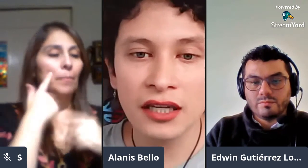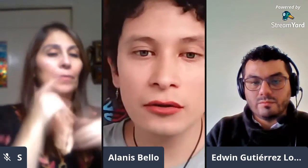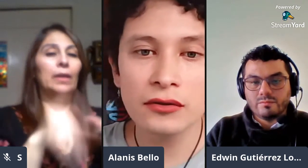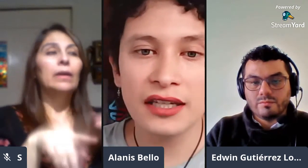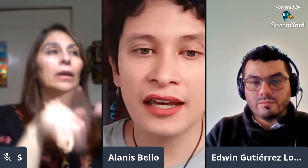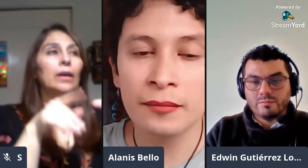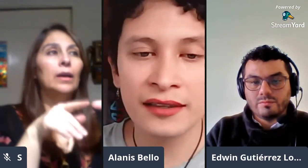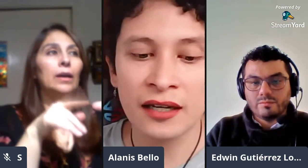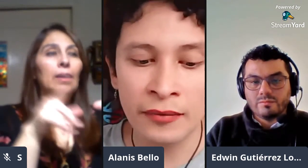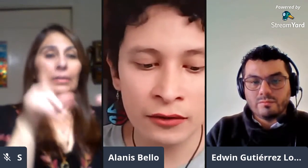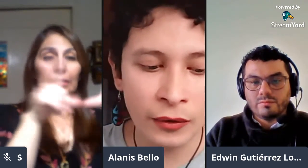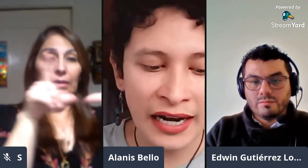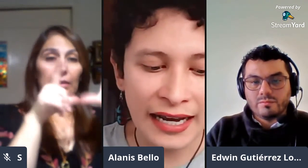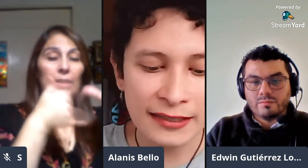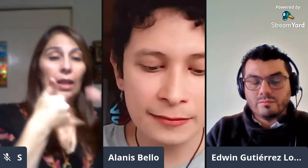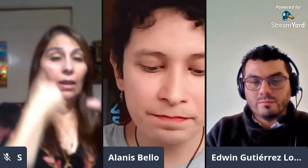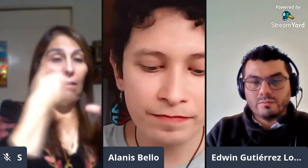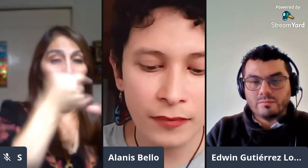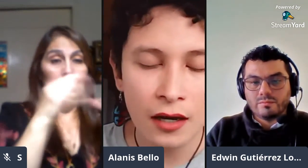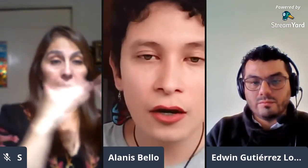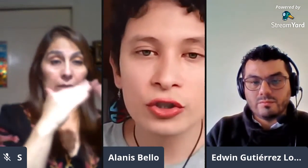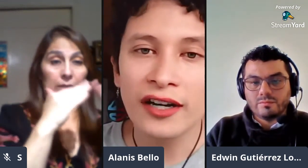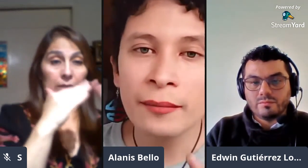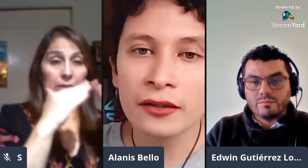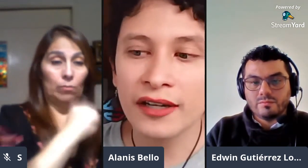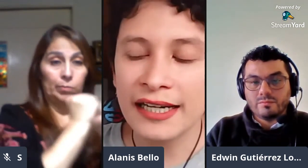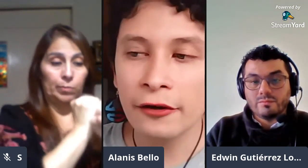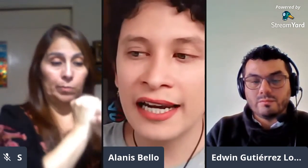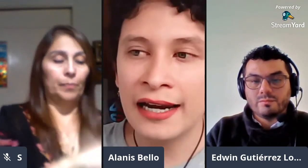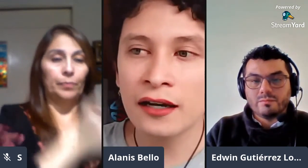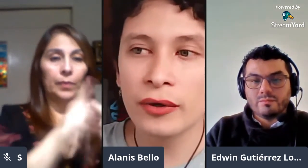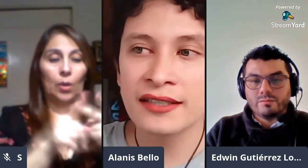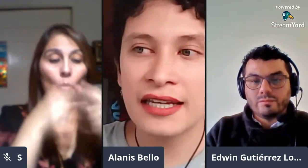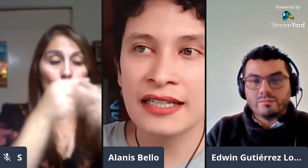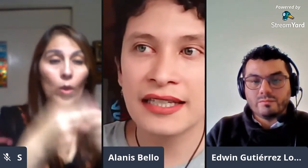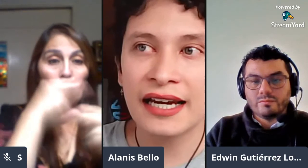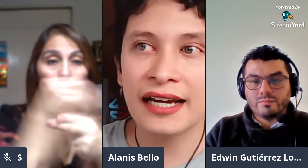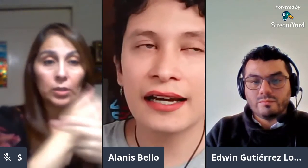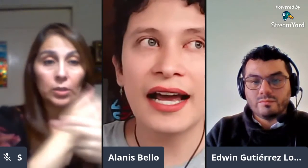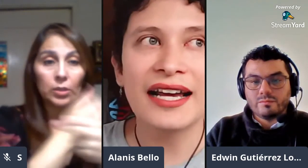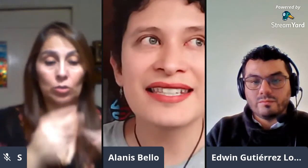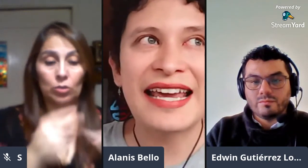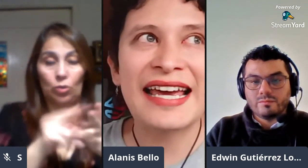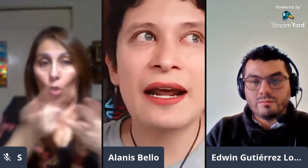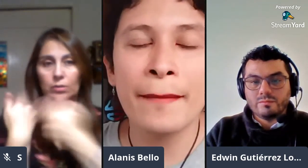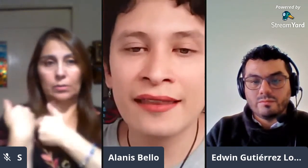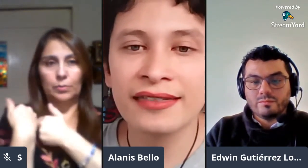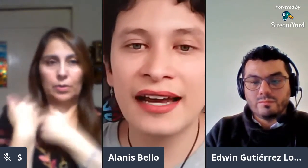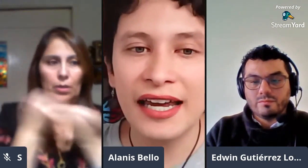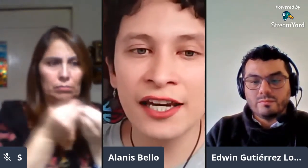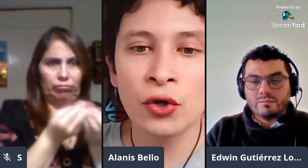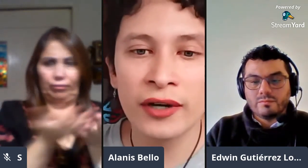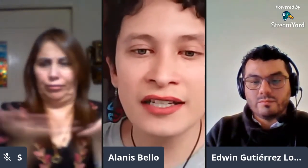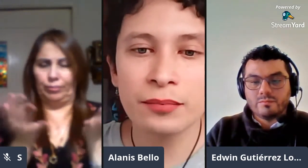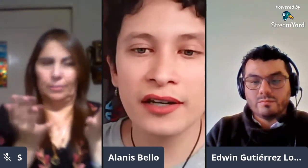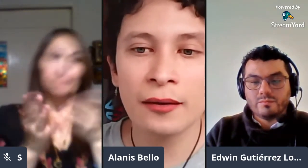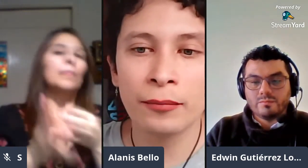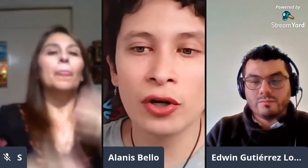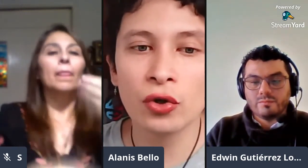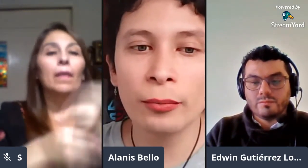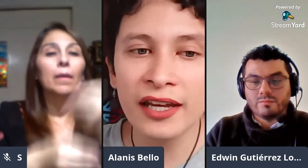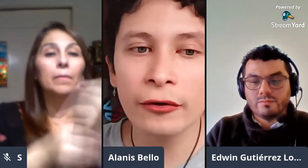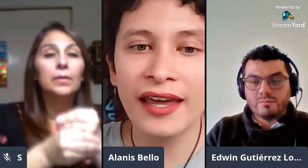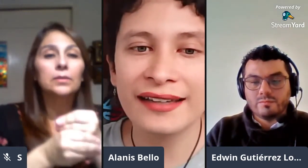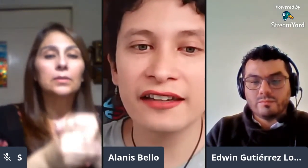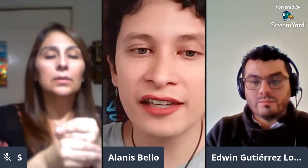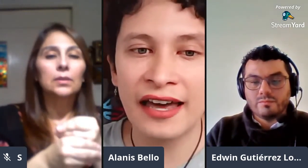de los hijos y del mantenimiento de la casa. Otro elemento que revela la encuesta es que se incrementa en horas, por ejemplo,